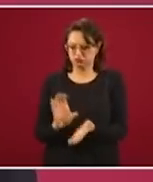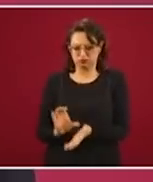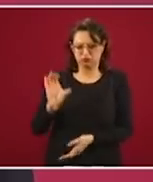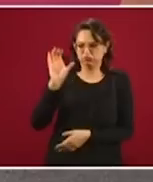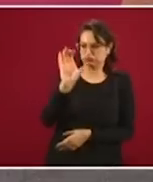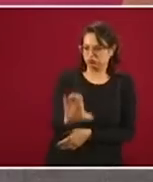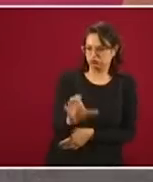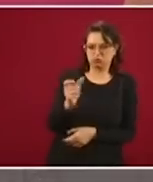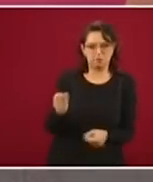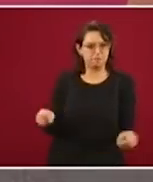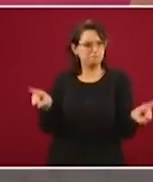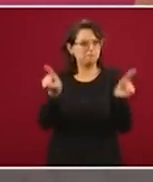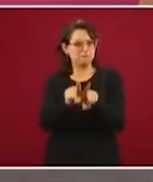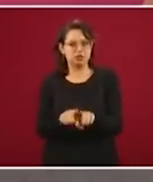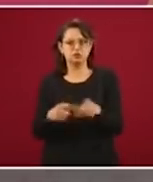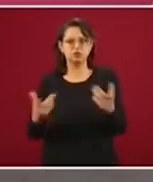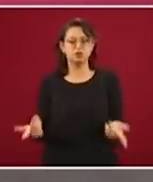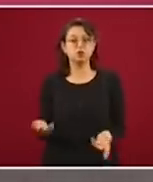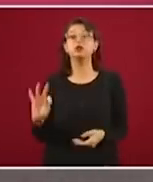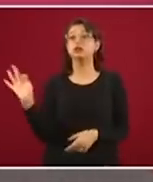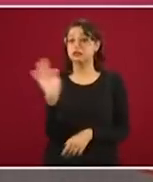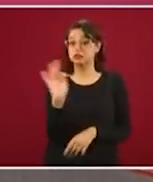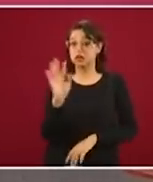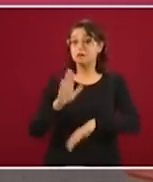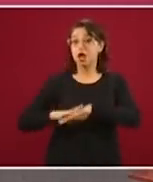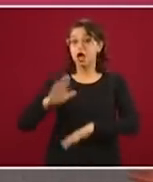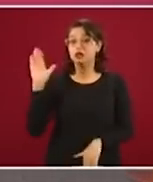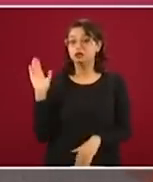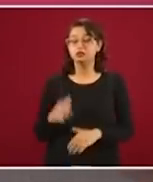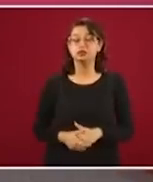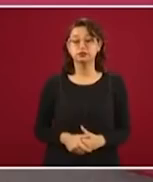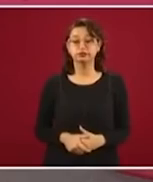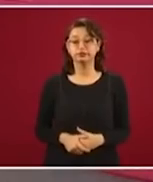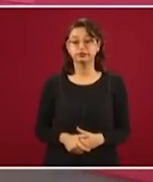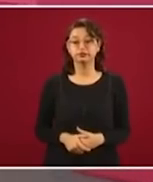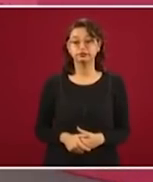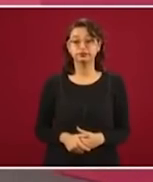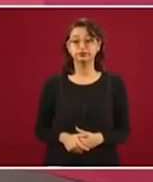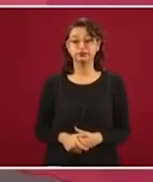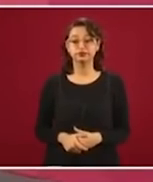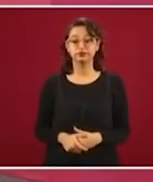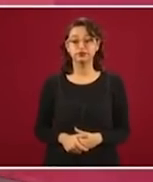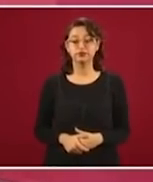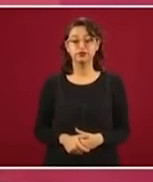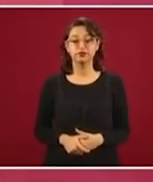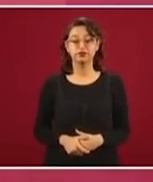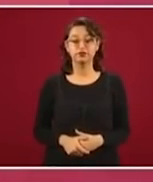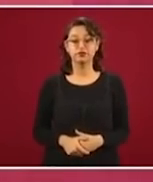Inclusive van a tener más.